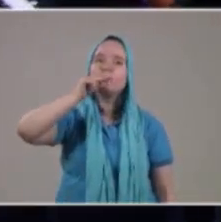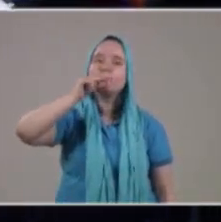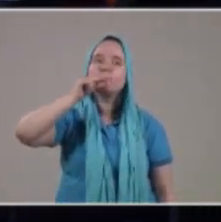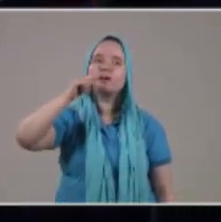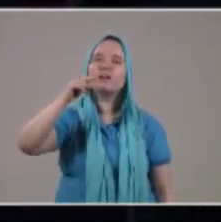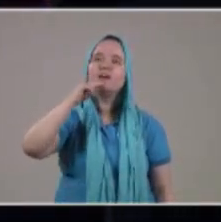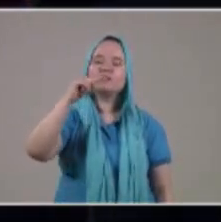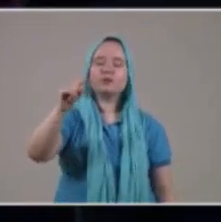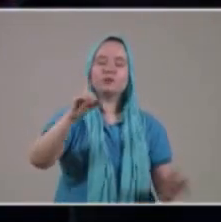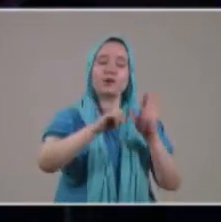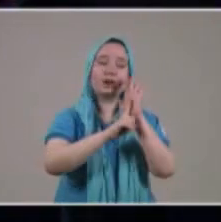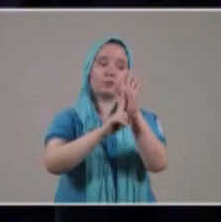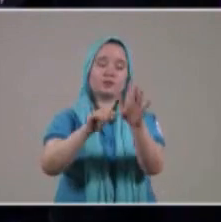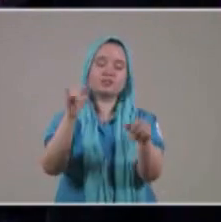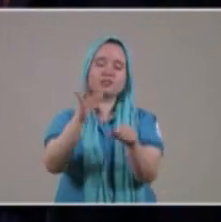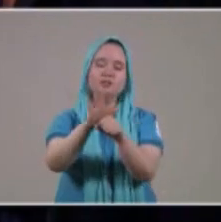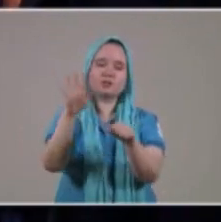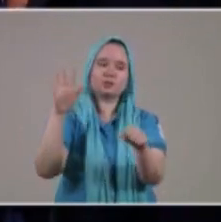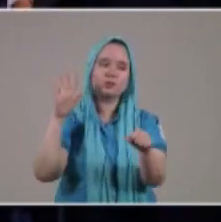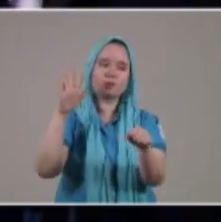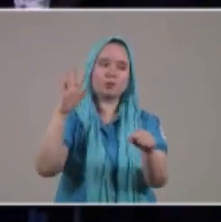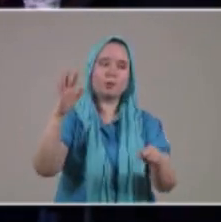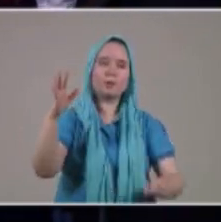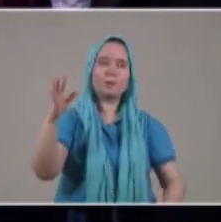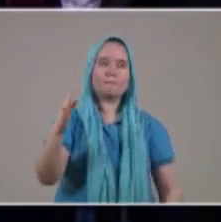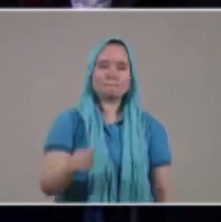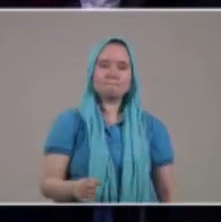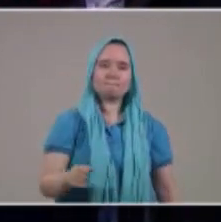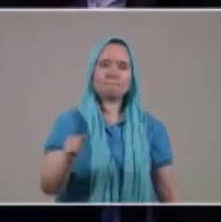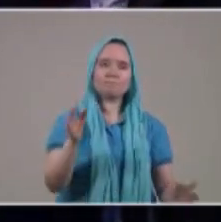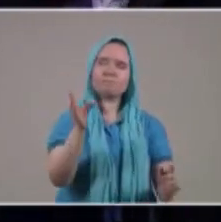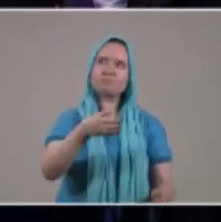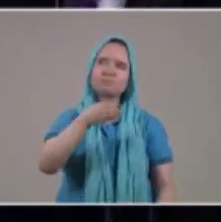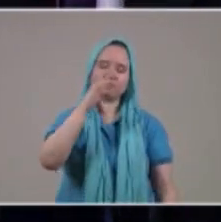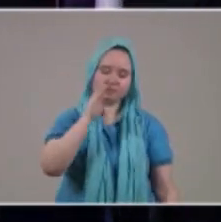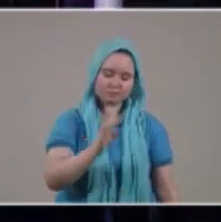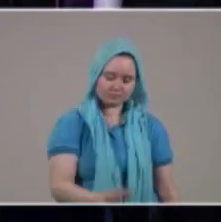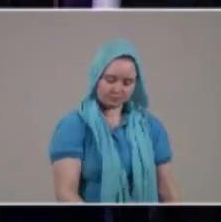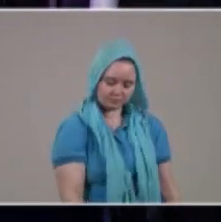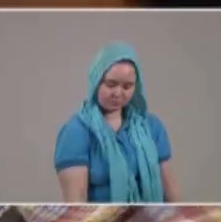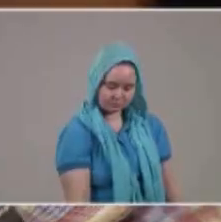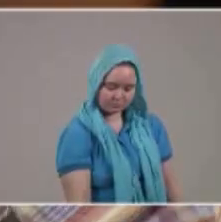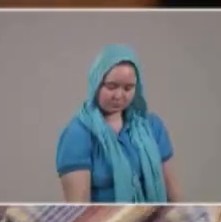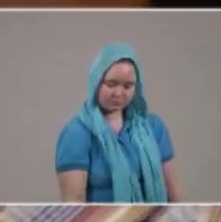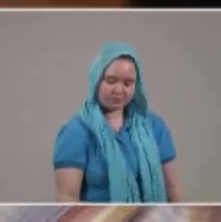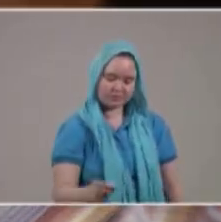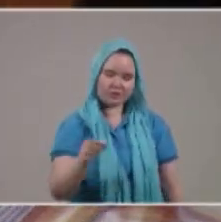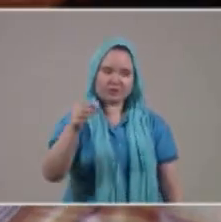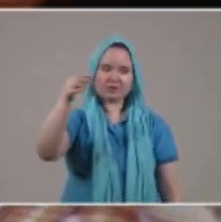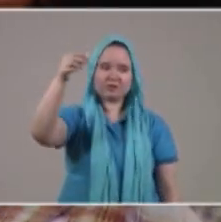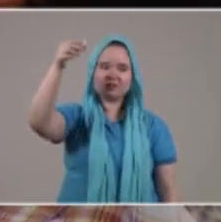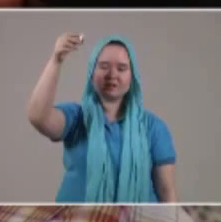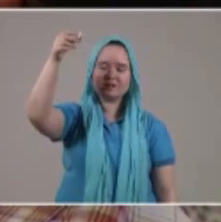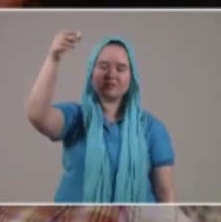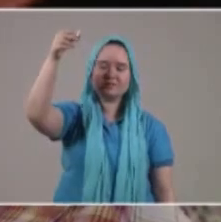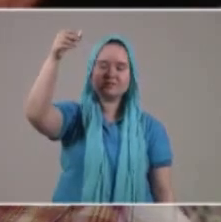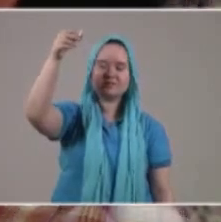dijo que era el nuevo pacto en su sangre. Tomemos todos juntos en el nombre de Jesús.